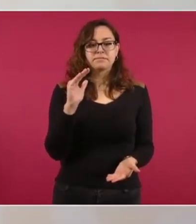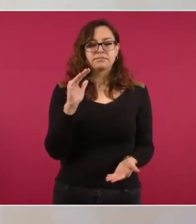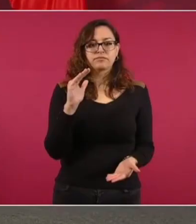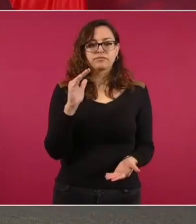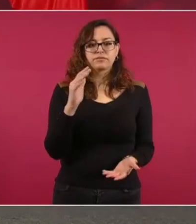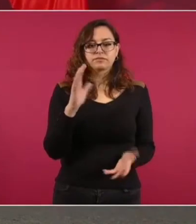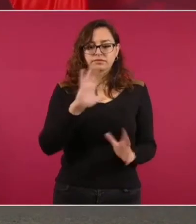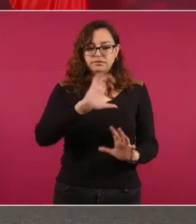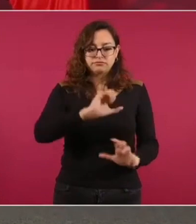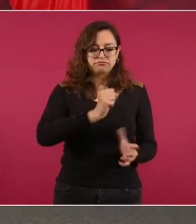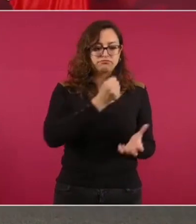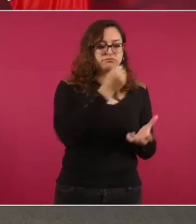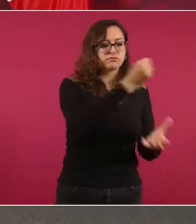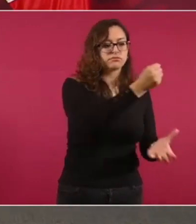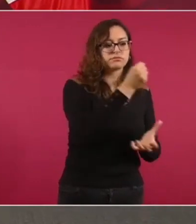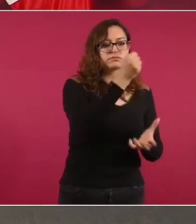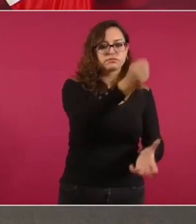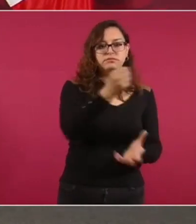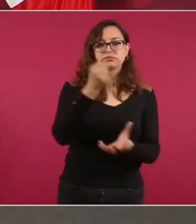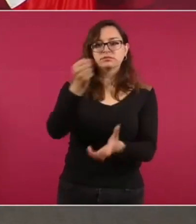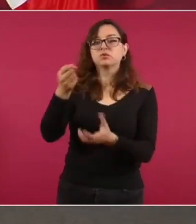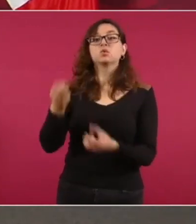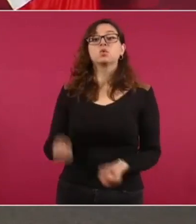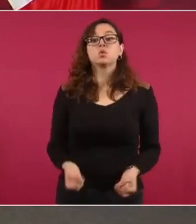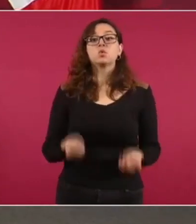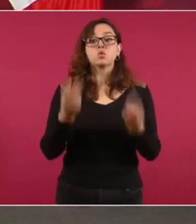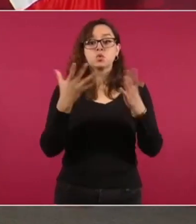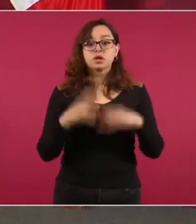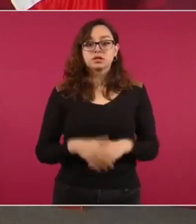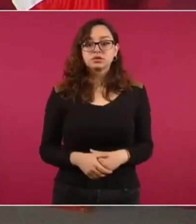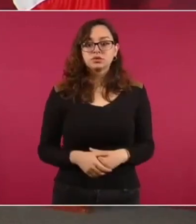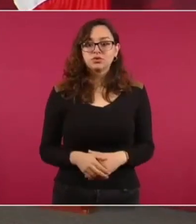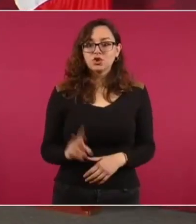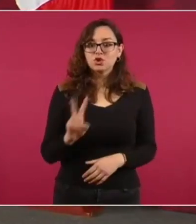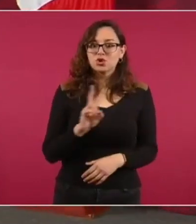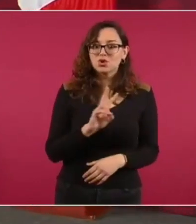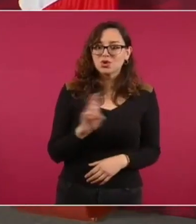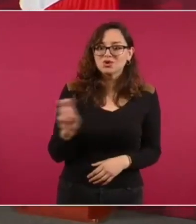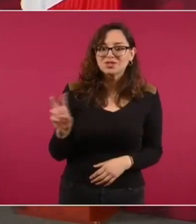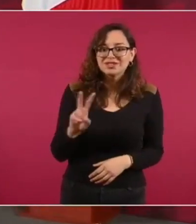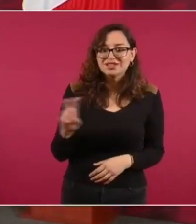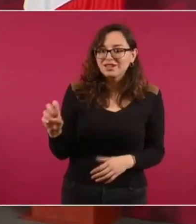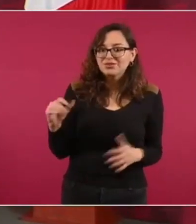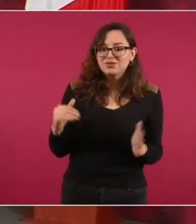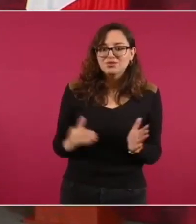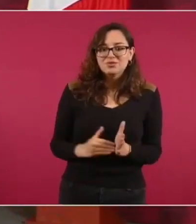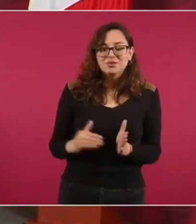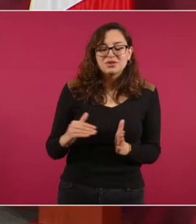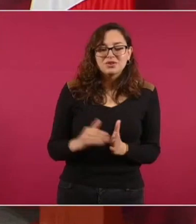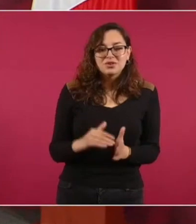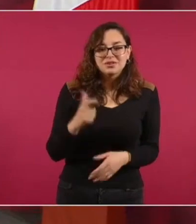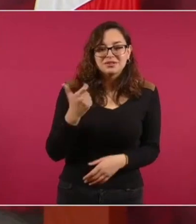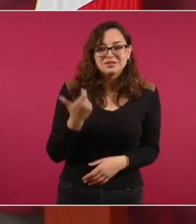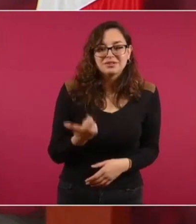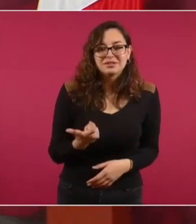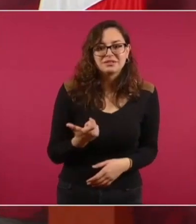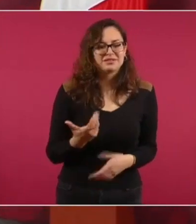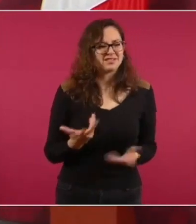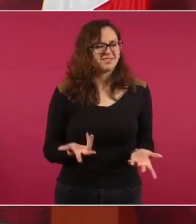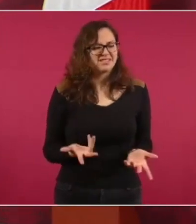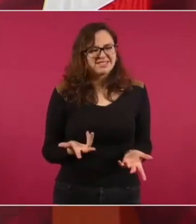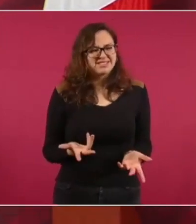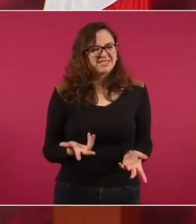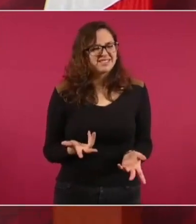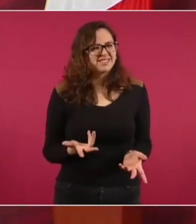el presupuesto a 200 millones de pesos, de 5